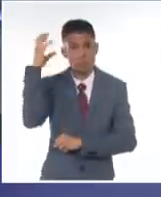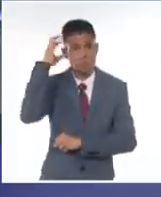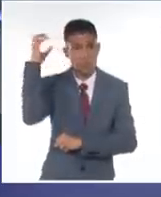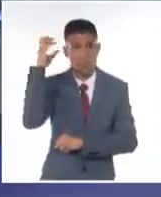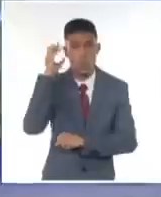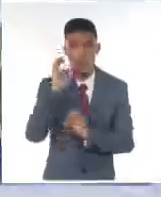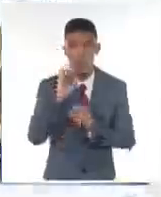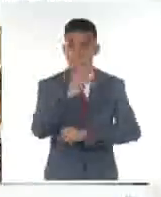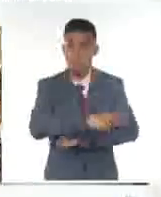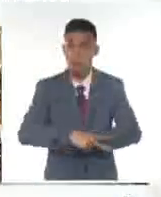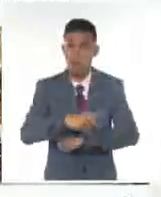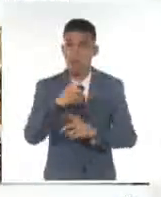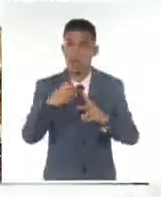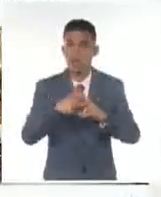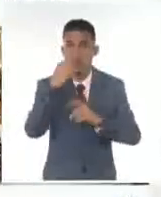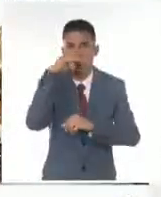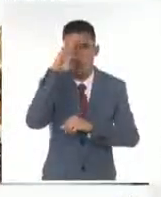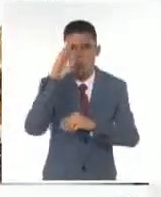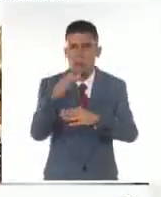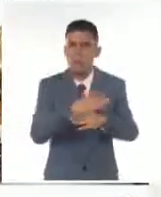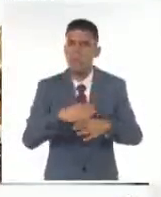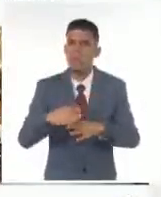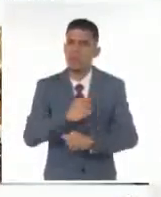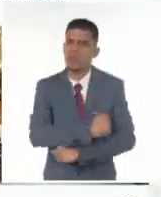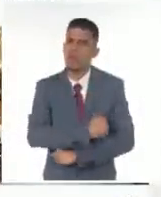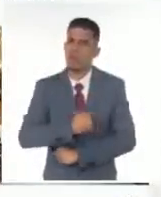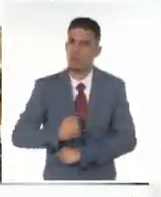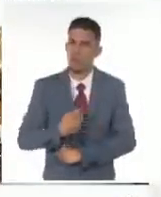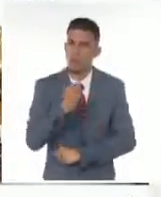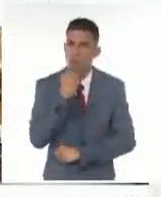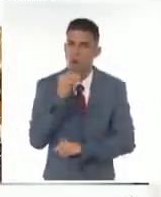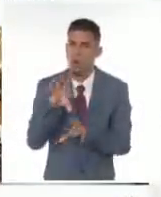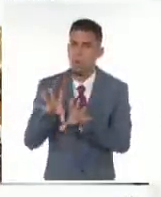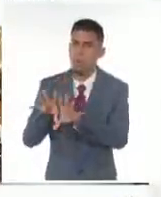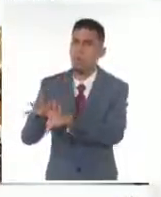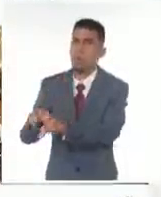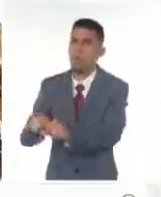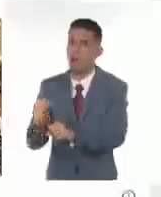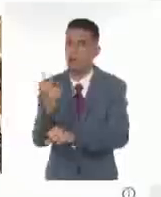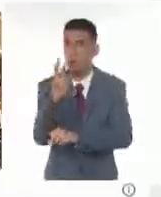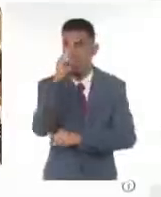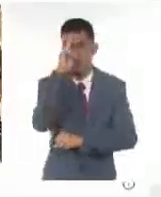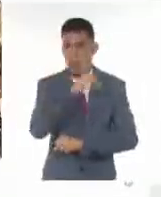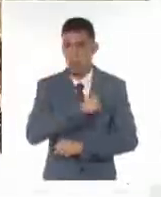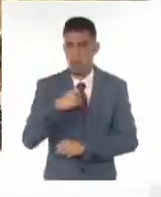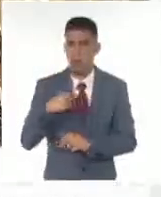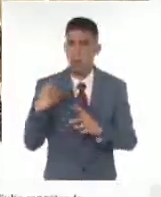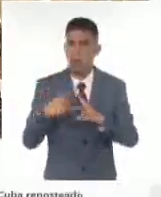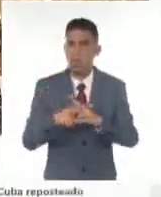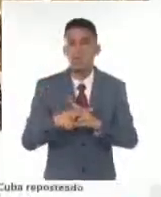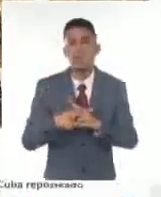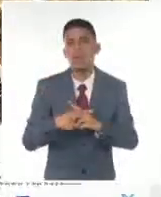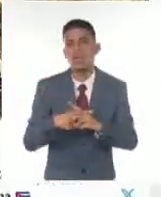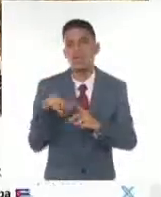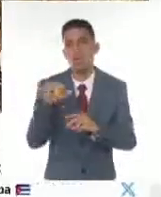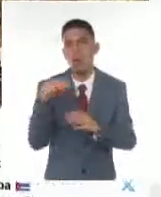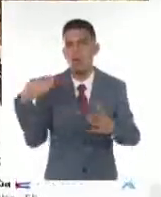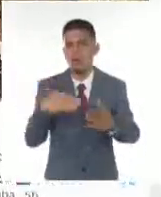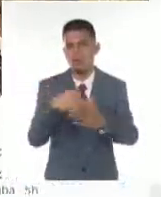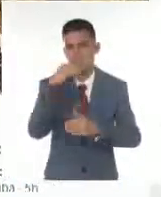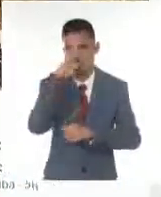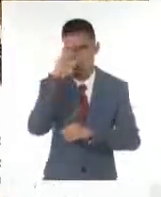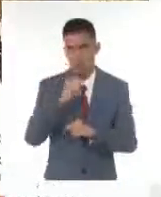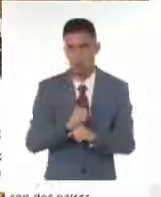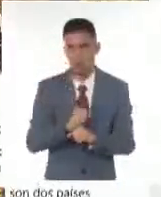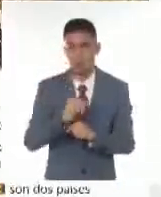han realizado innumerables e ingentes esfuerzos para lograr el rescate de nuestros 2 médicos y su retorno a la patria. El gobierno de Cuba